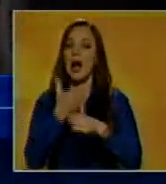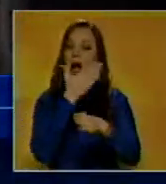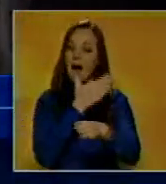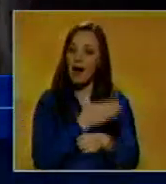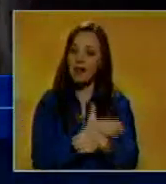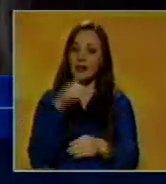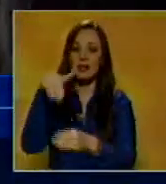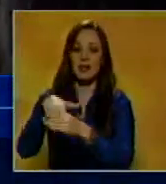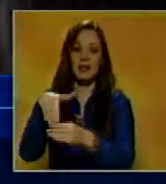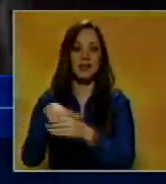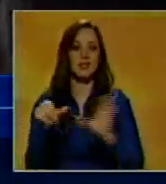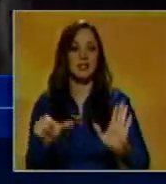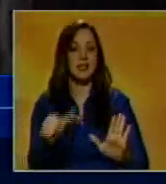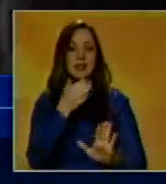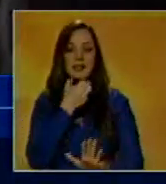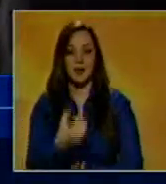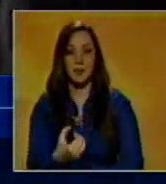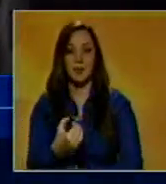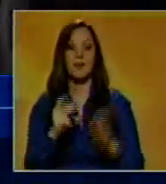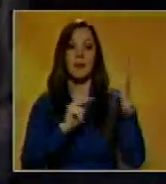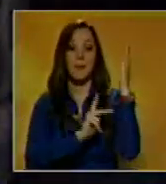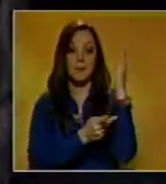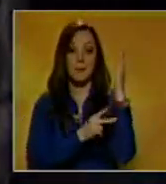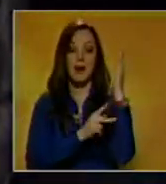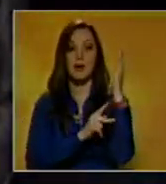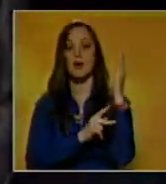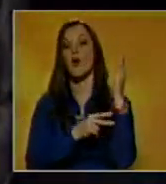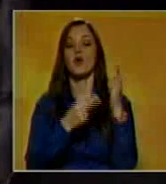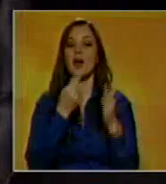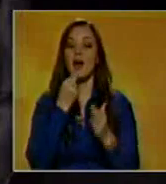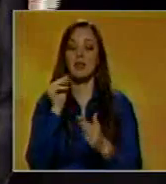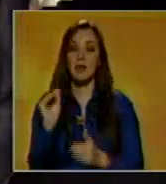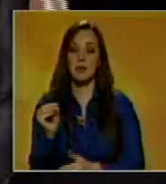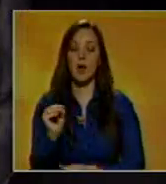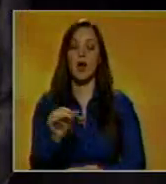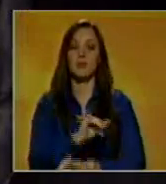elecciones de este 6 de diciembre. Desde la parroquia Antímano, Oliver Rodríguez, Noticiero Venevisión.